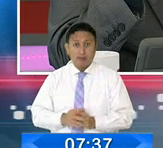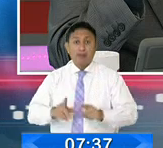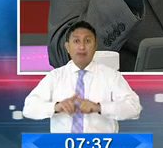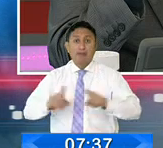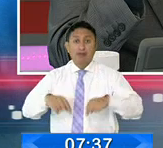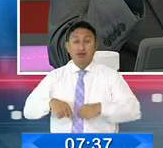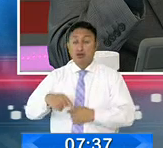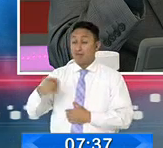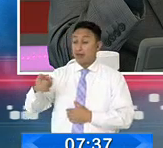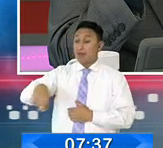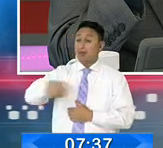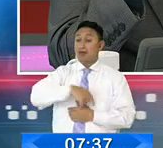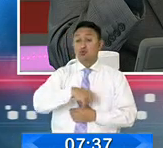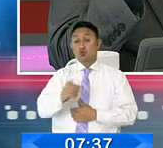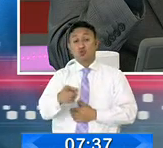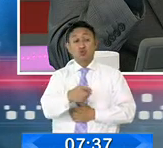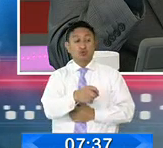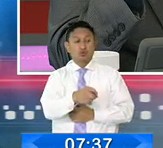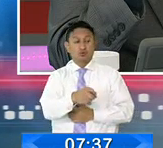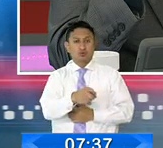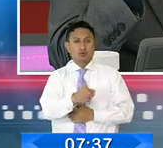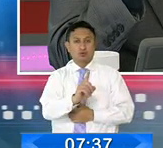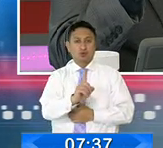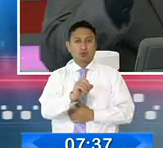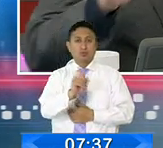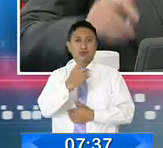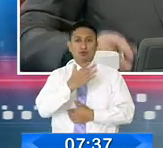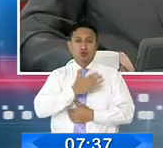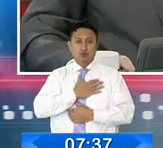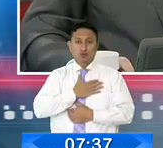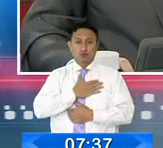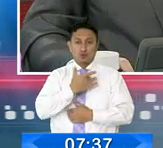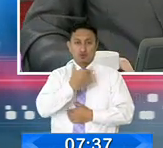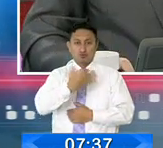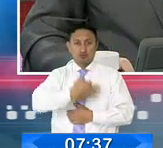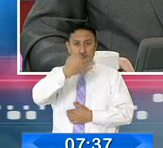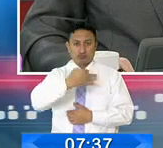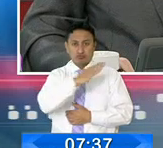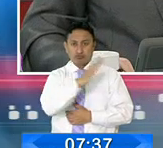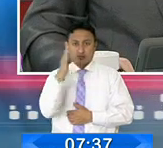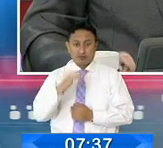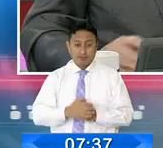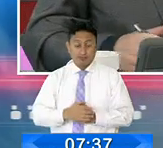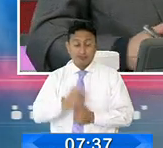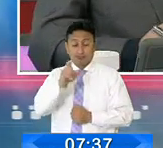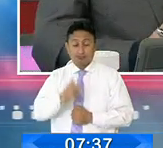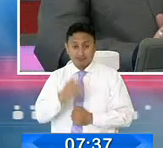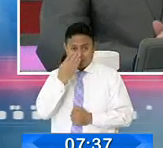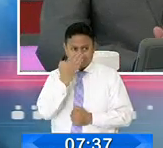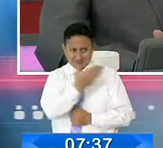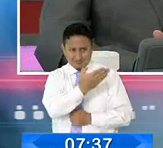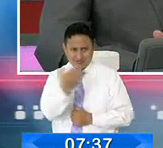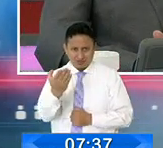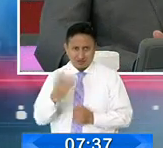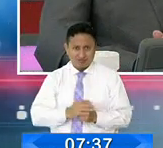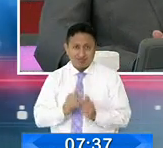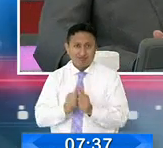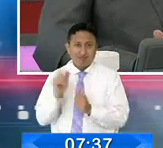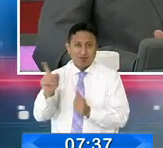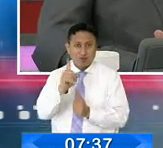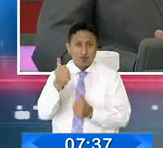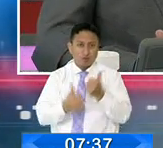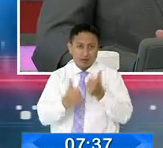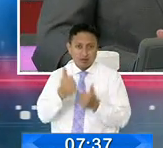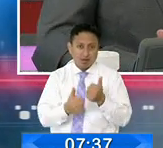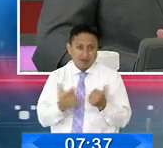que hablar, hay que demostrar. Y en este momento los ciudadanos tienen ahí una clara pantalla de cada uno de los